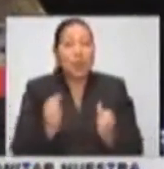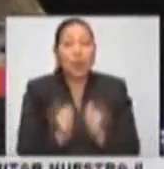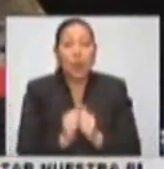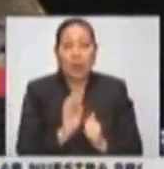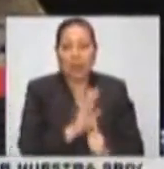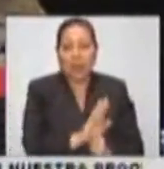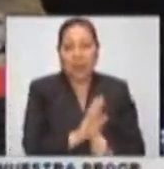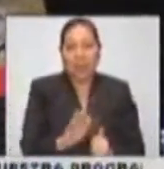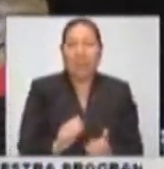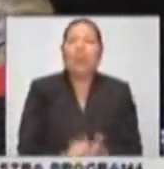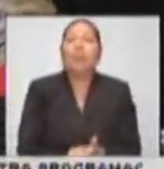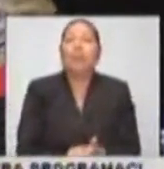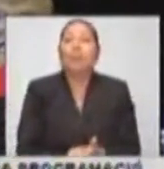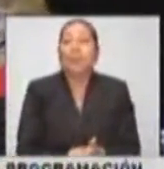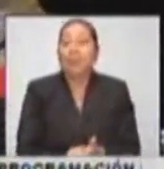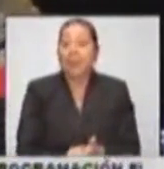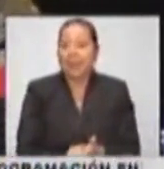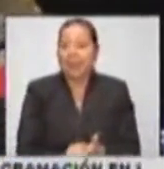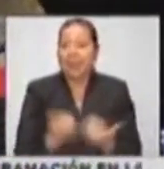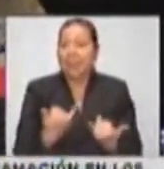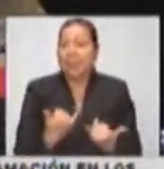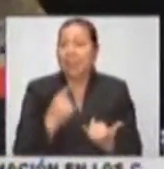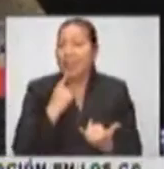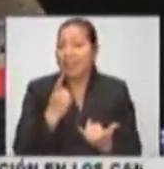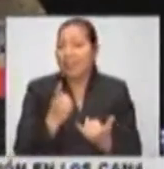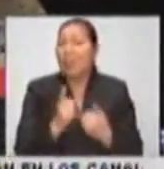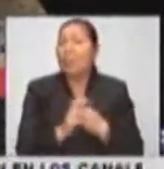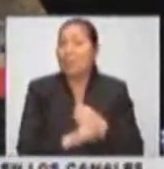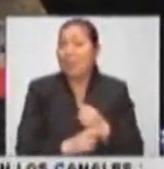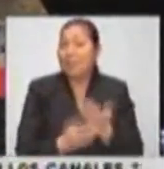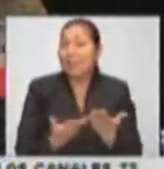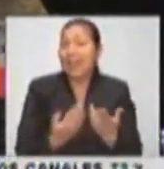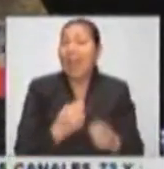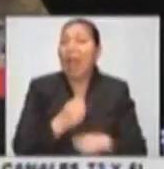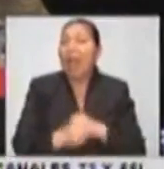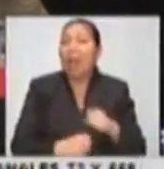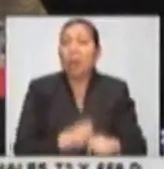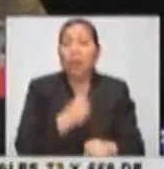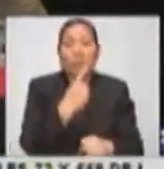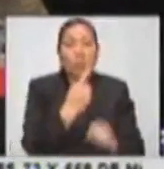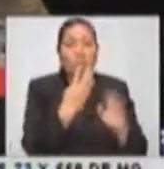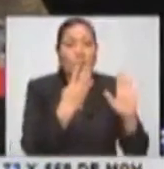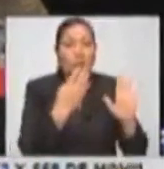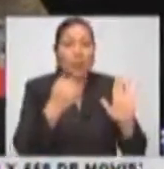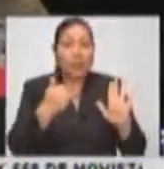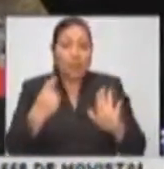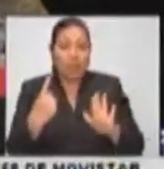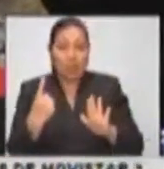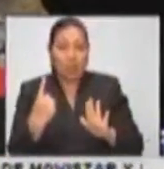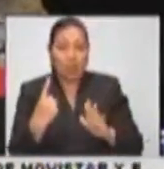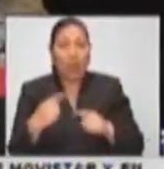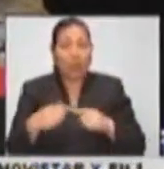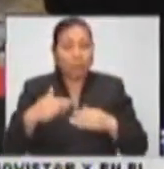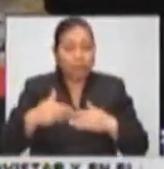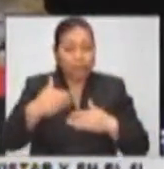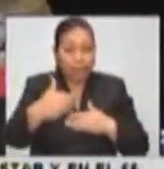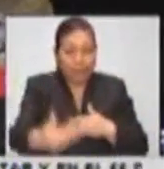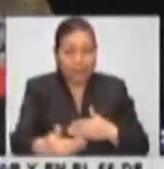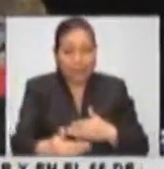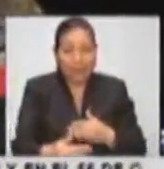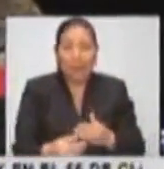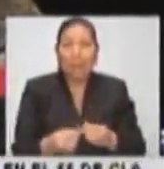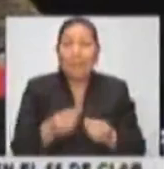ellos. Y siguiente, por favor. Esos son estos países, ¿cierto? Desde el año 61 para adelante, ¿no es cierto?, con la incorporación de